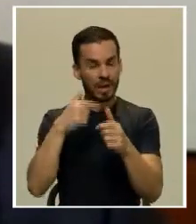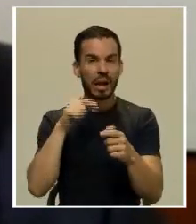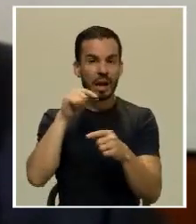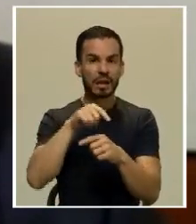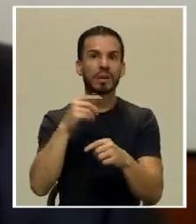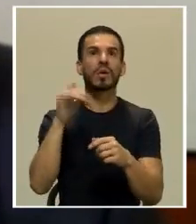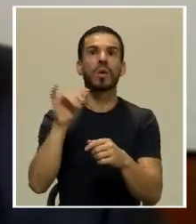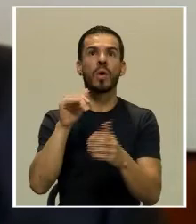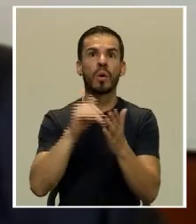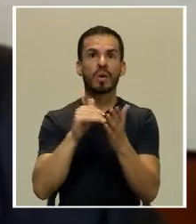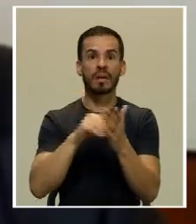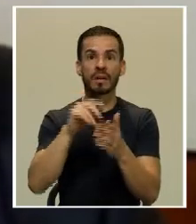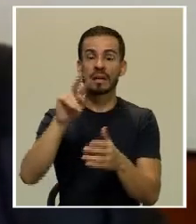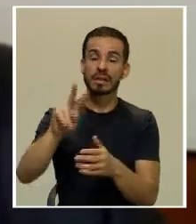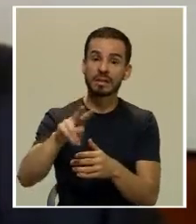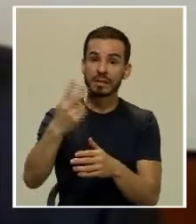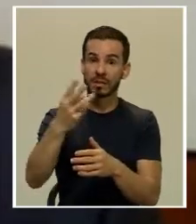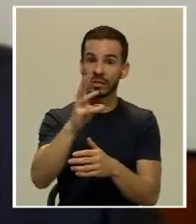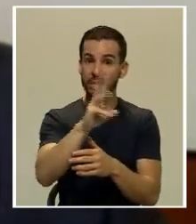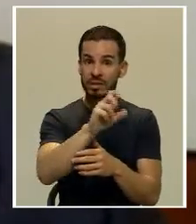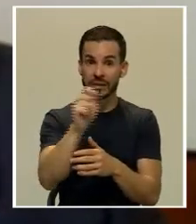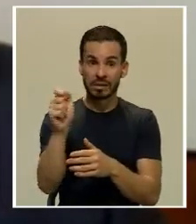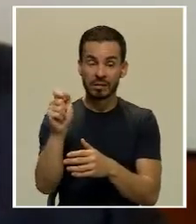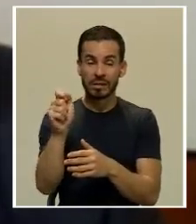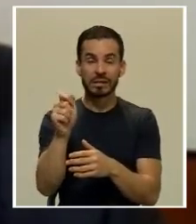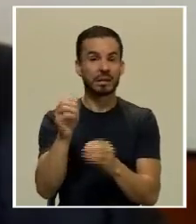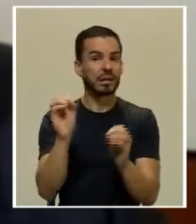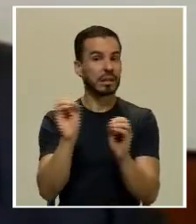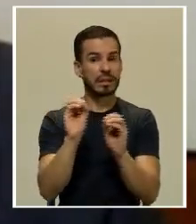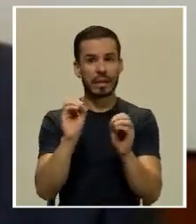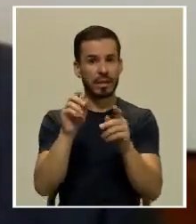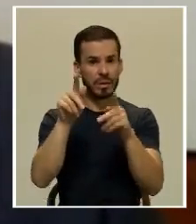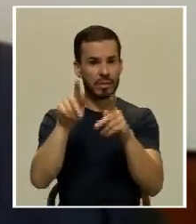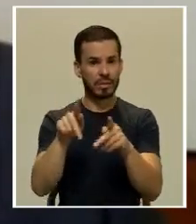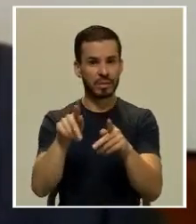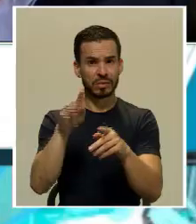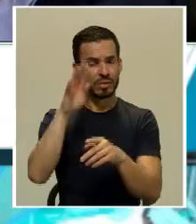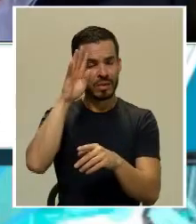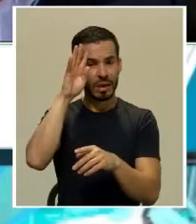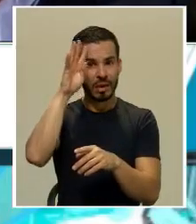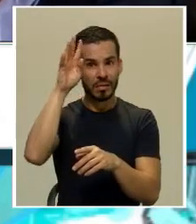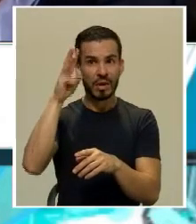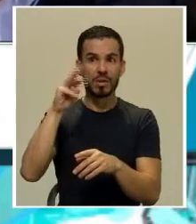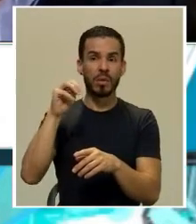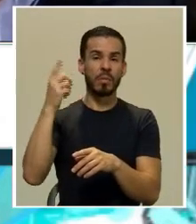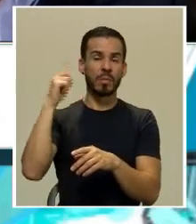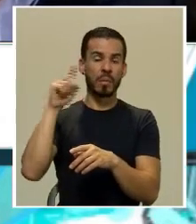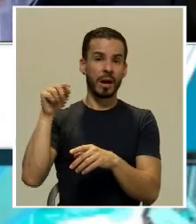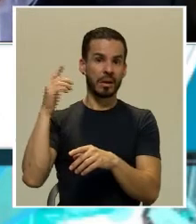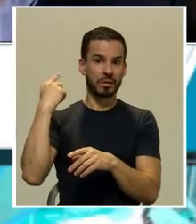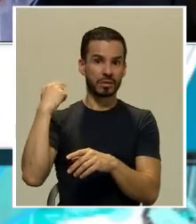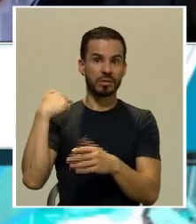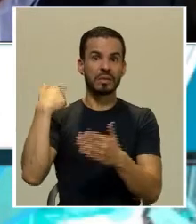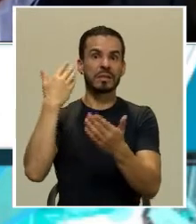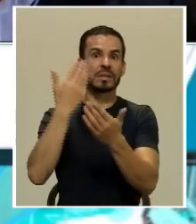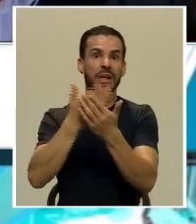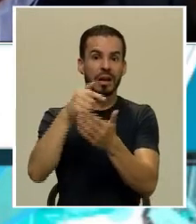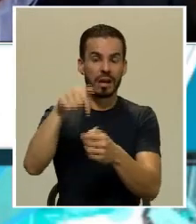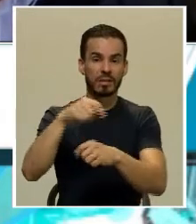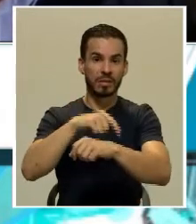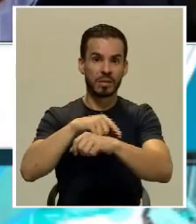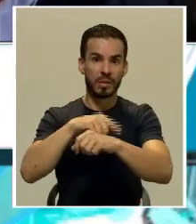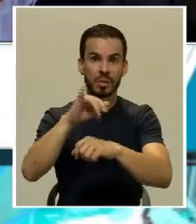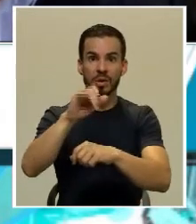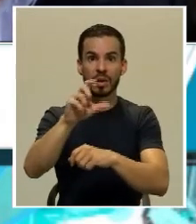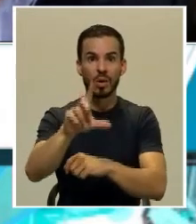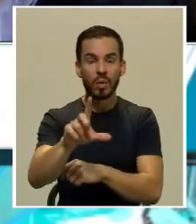vuelvo a mencionar, estamos en el segundo semestre y nadie imaginó, por supuesto, en marzo, llegar a este punto